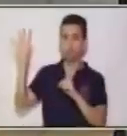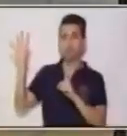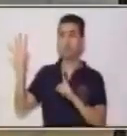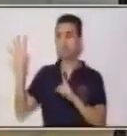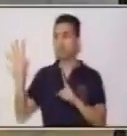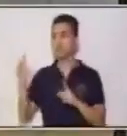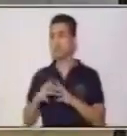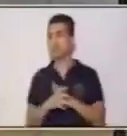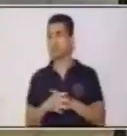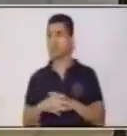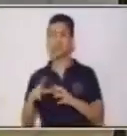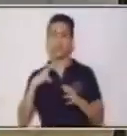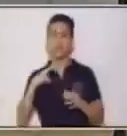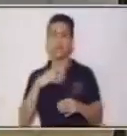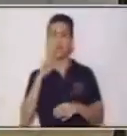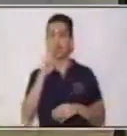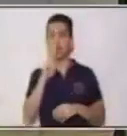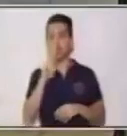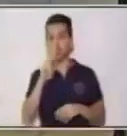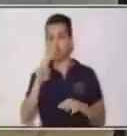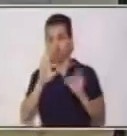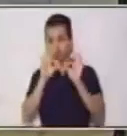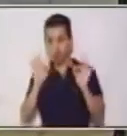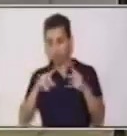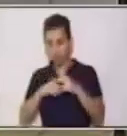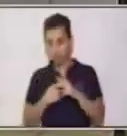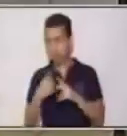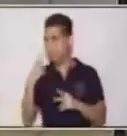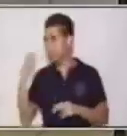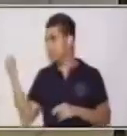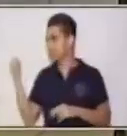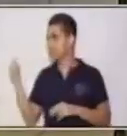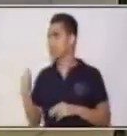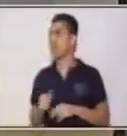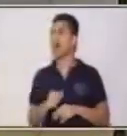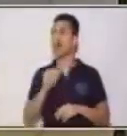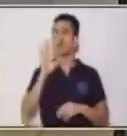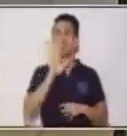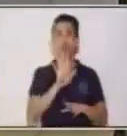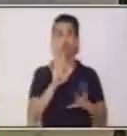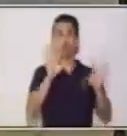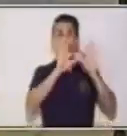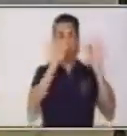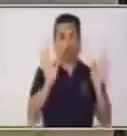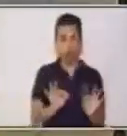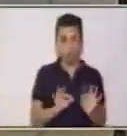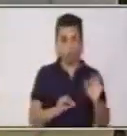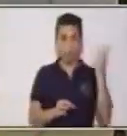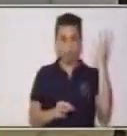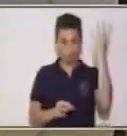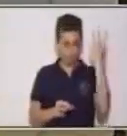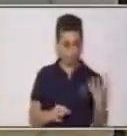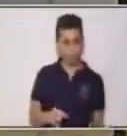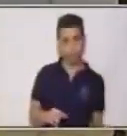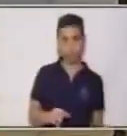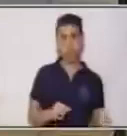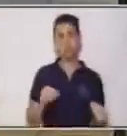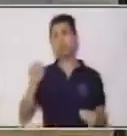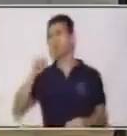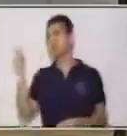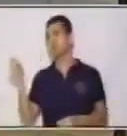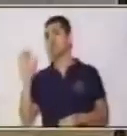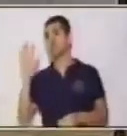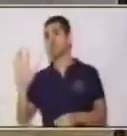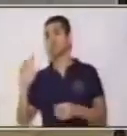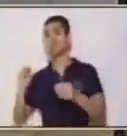extranjerismos tienen dos orígenes, por su forma o según su origen. Vamos a hablar un poquito de los